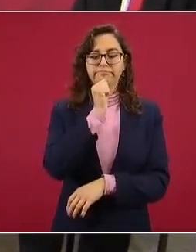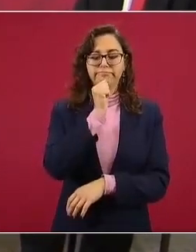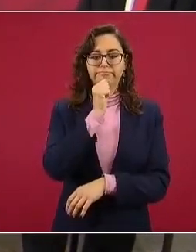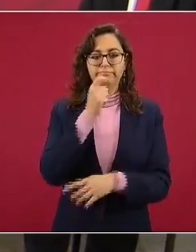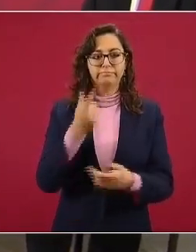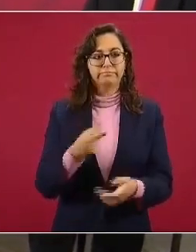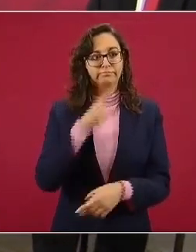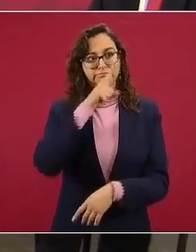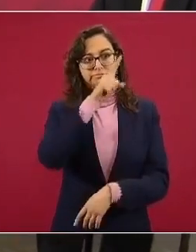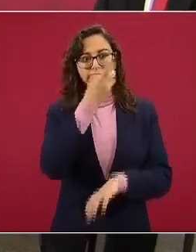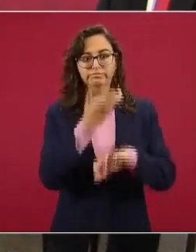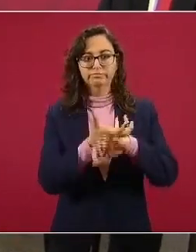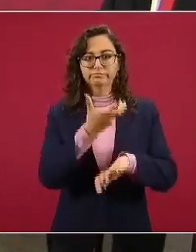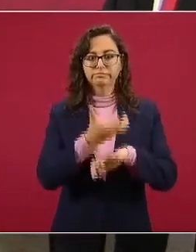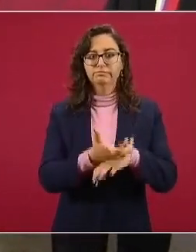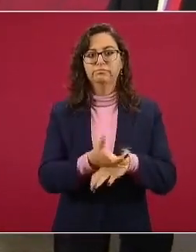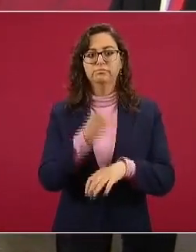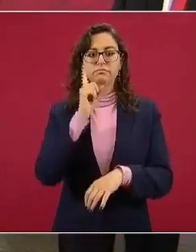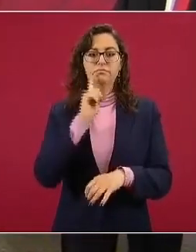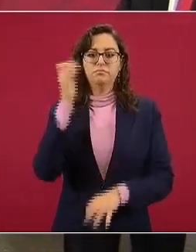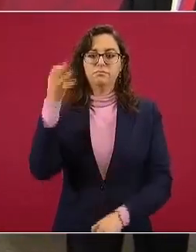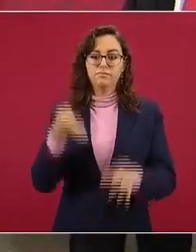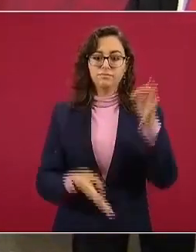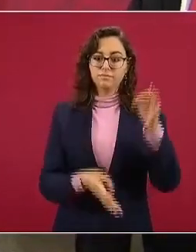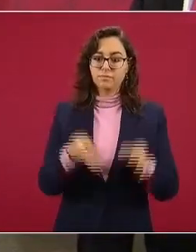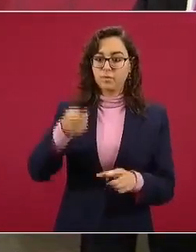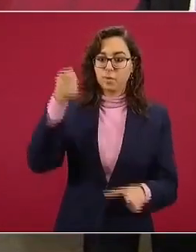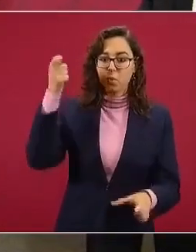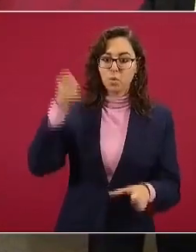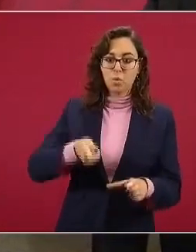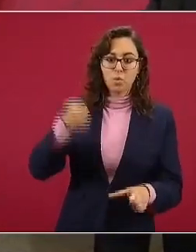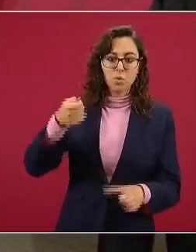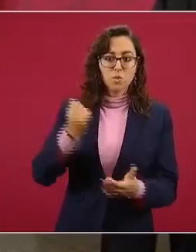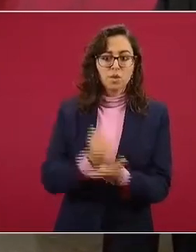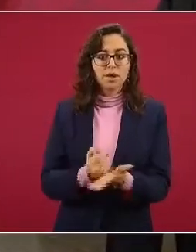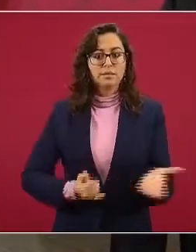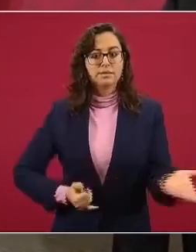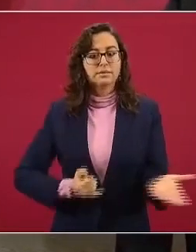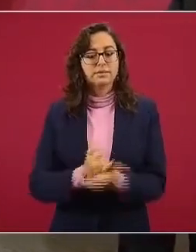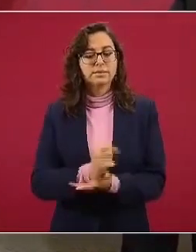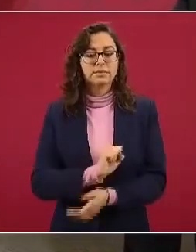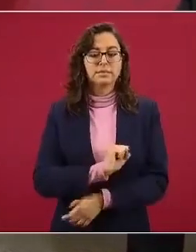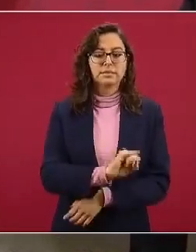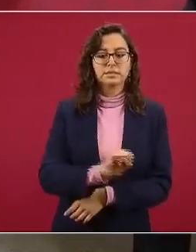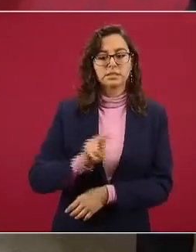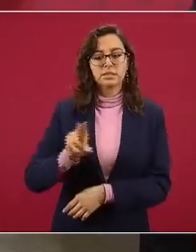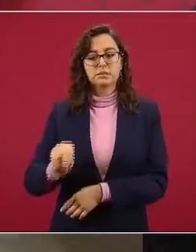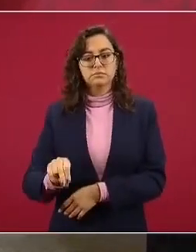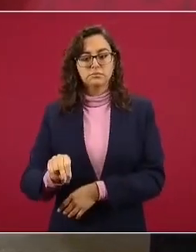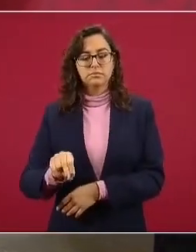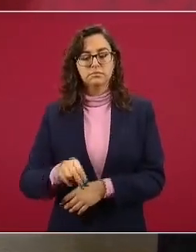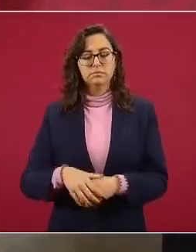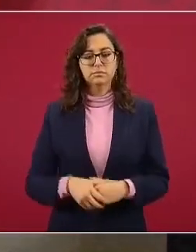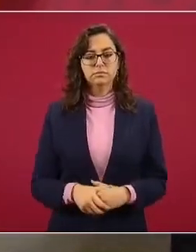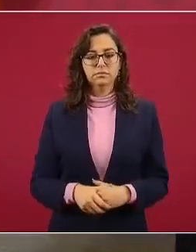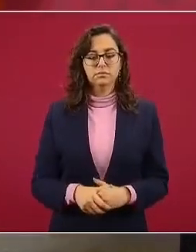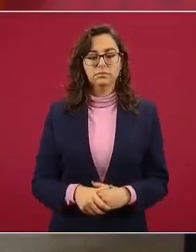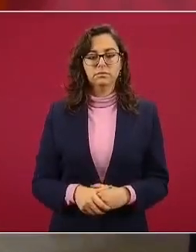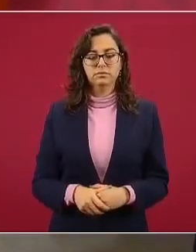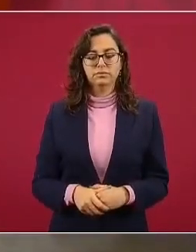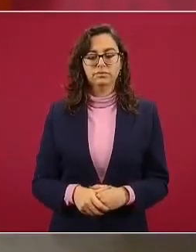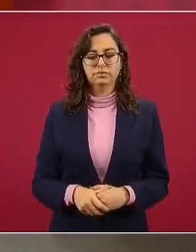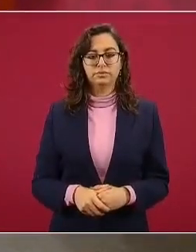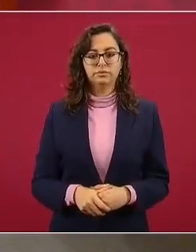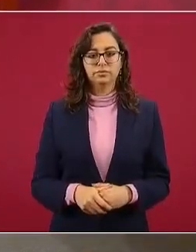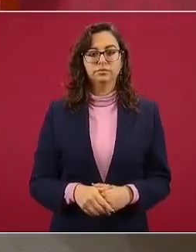juez resuelva sobre la petición de la Fiscalía de Estados Unidos